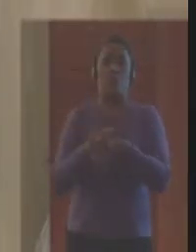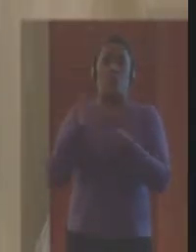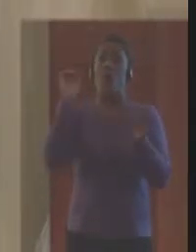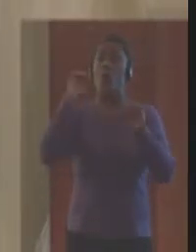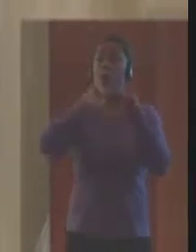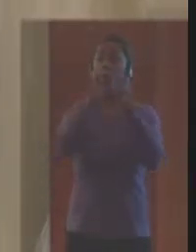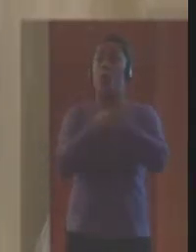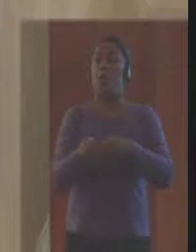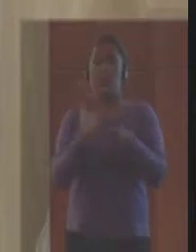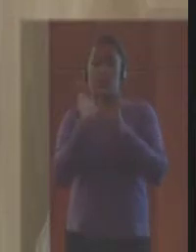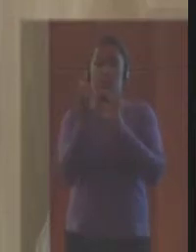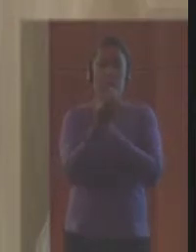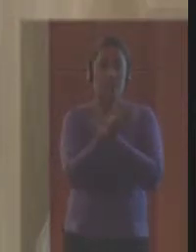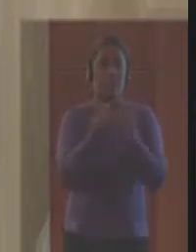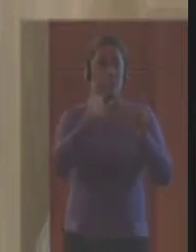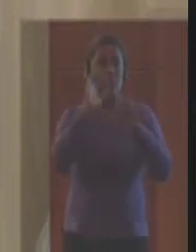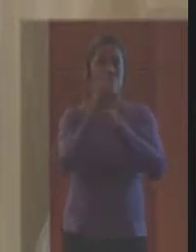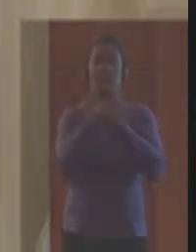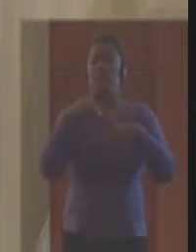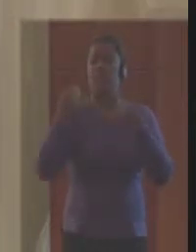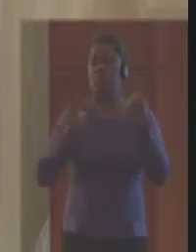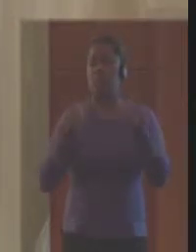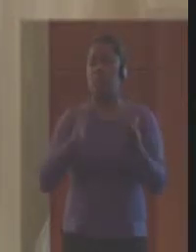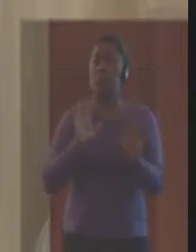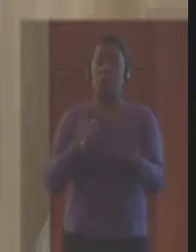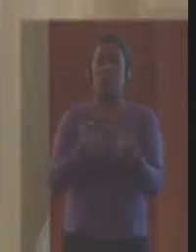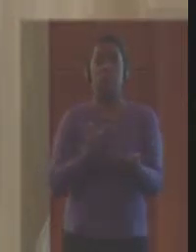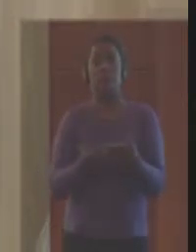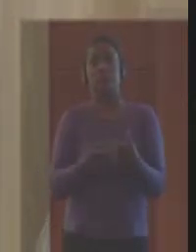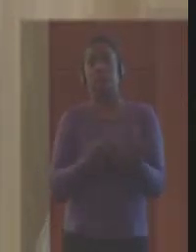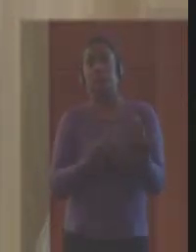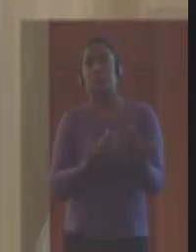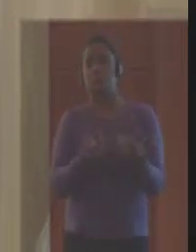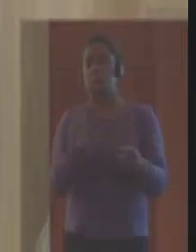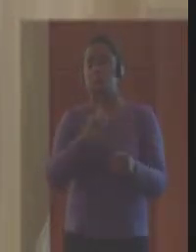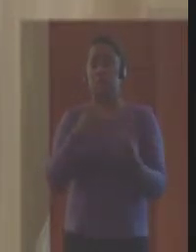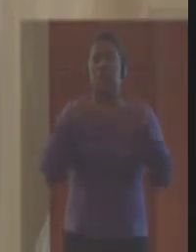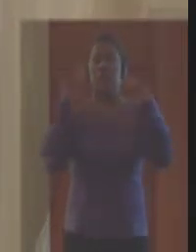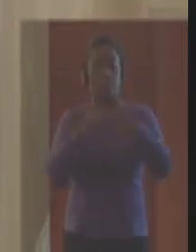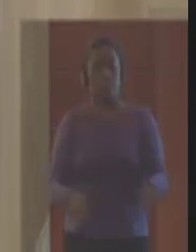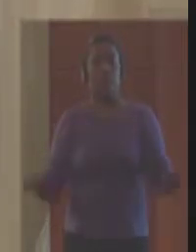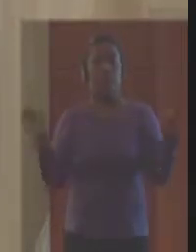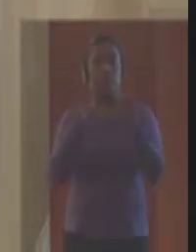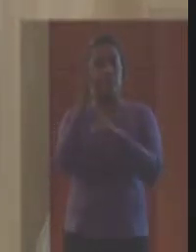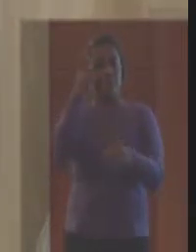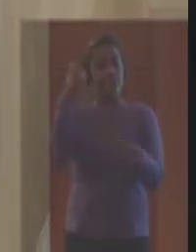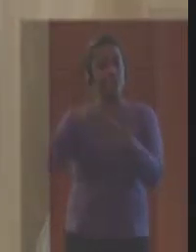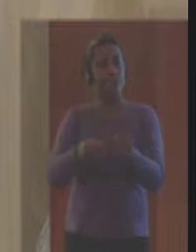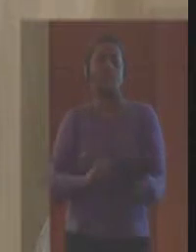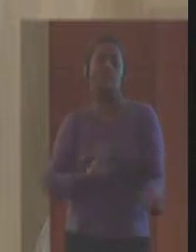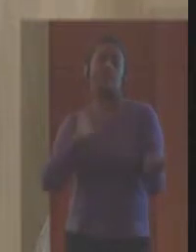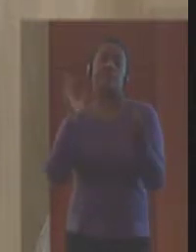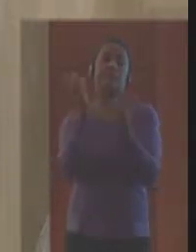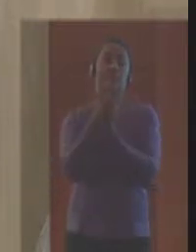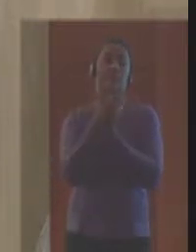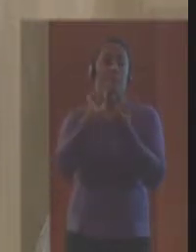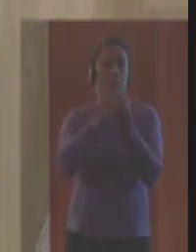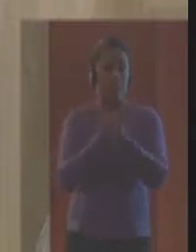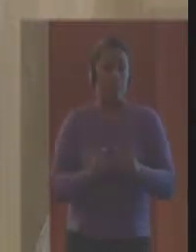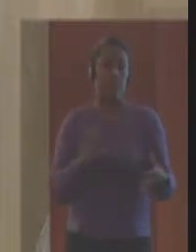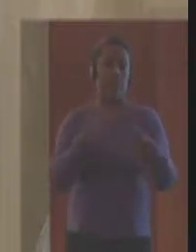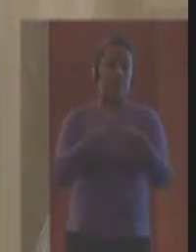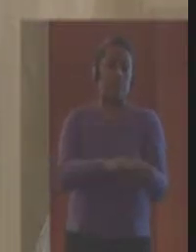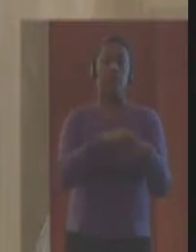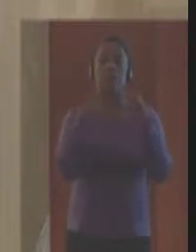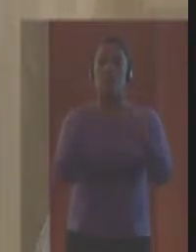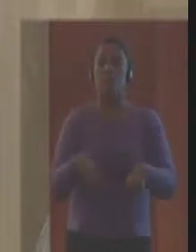climático, estamos obligados a no aplazar eso. Mientras que no lo unimos con el cambio climático, podemos decir que sigamos haciendo